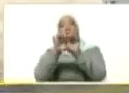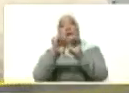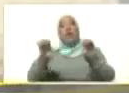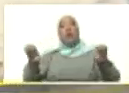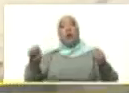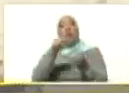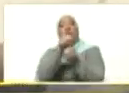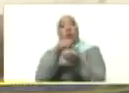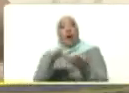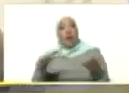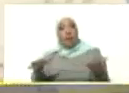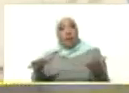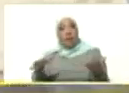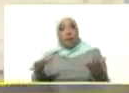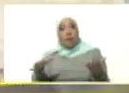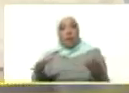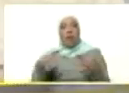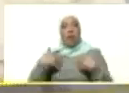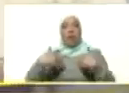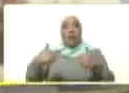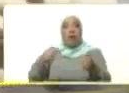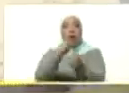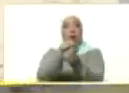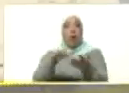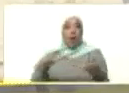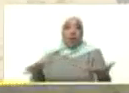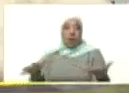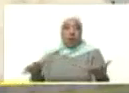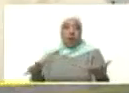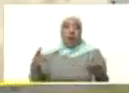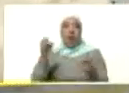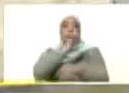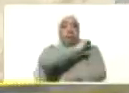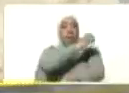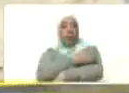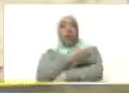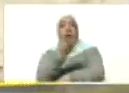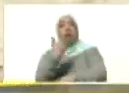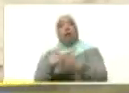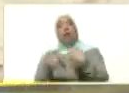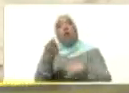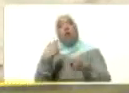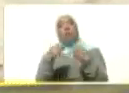pública, en materia de salud pública, en materia de energía, en materia de economía,